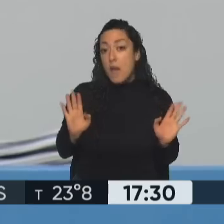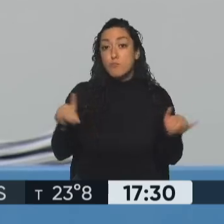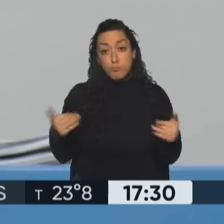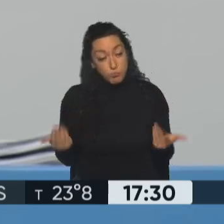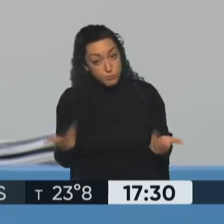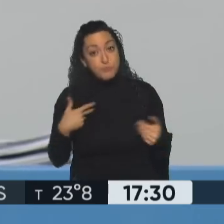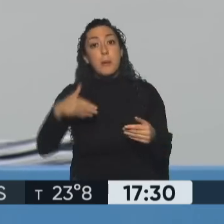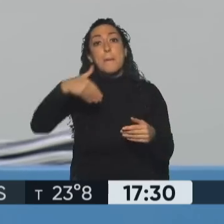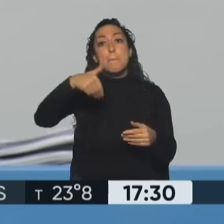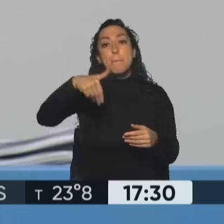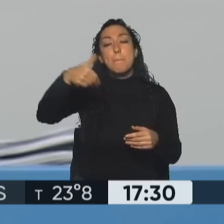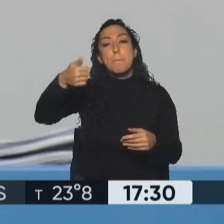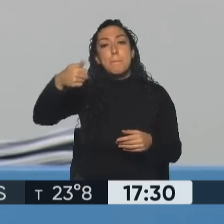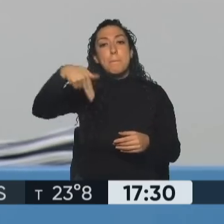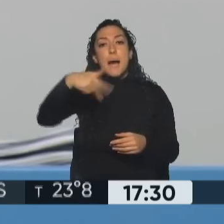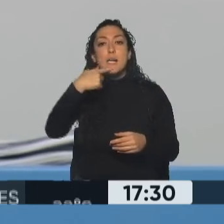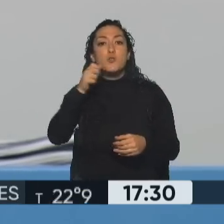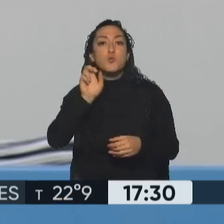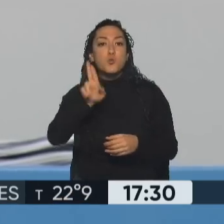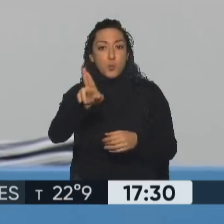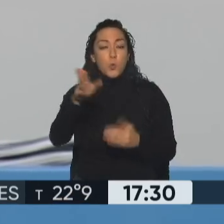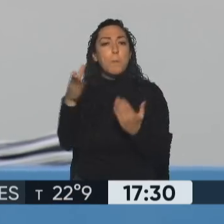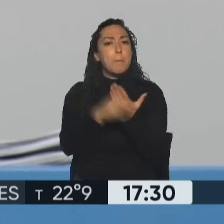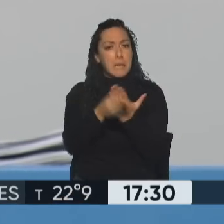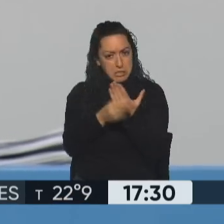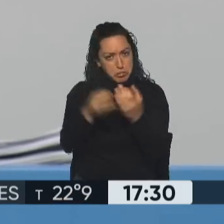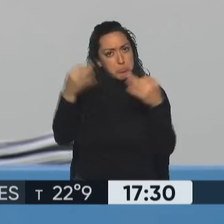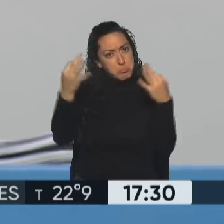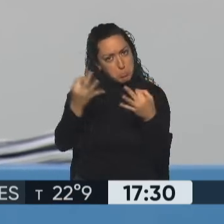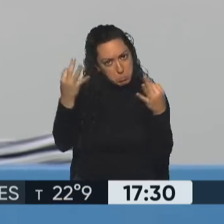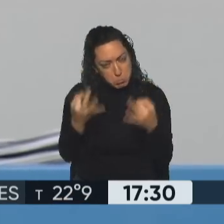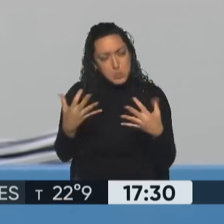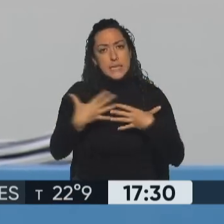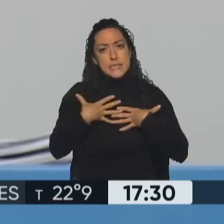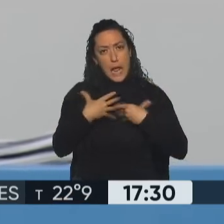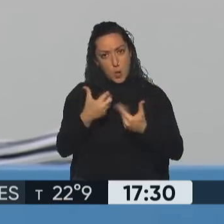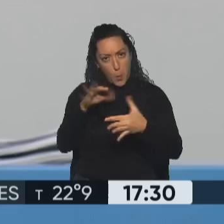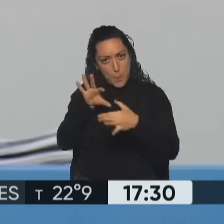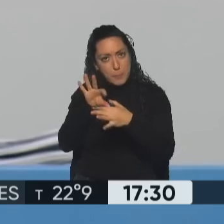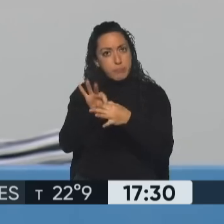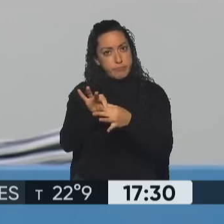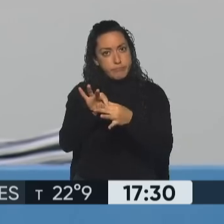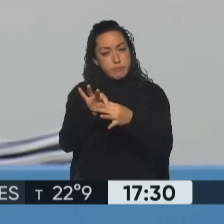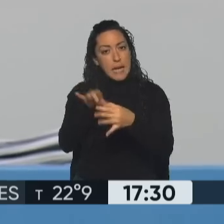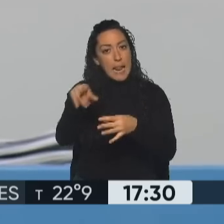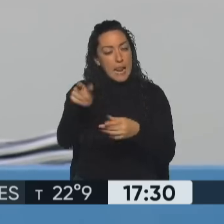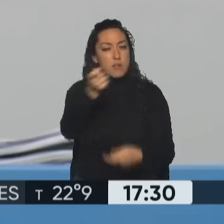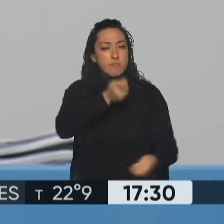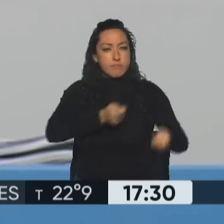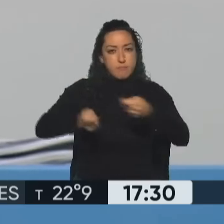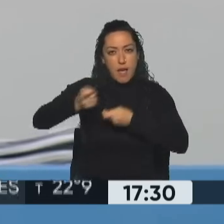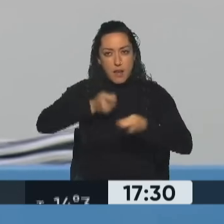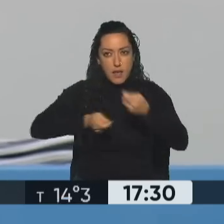bueno, llegó Mansur, que realmente fue un gran ministro, un gran sanitarista, y recondujo lo que era